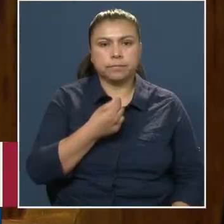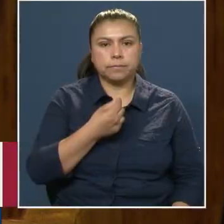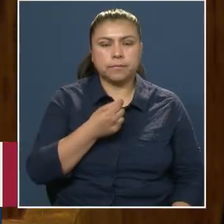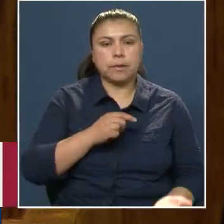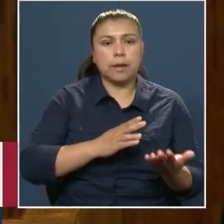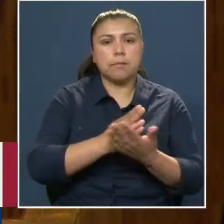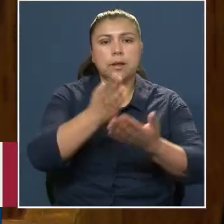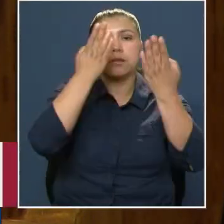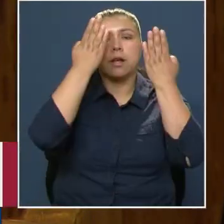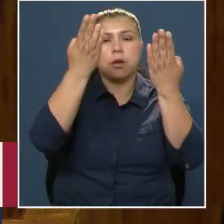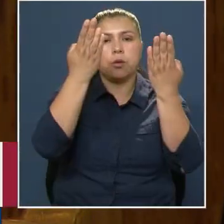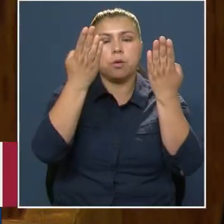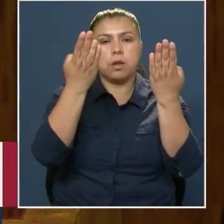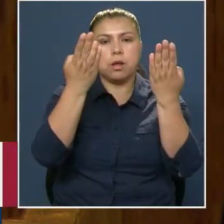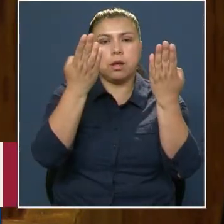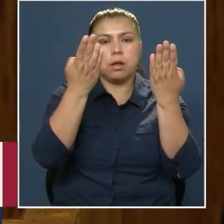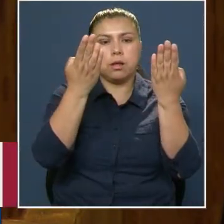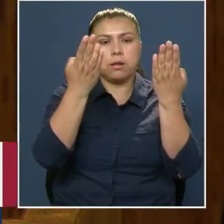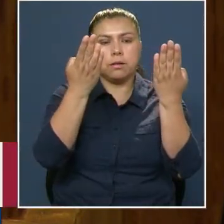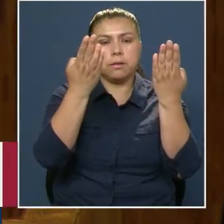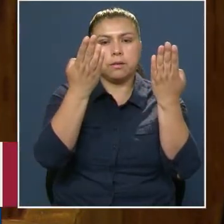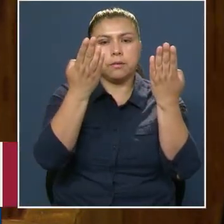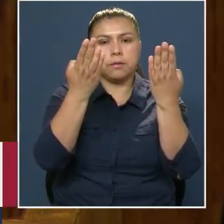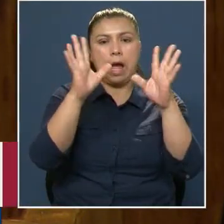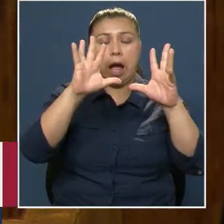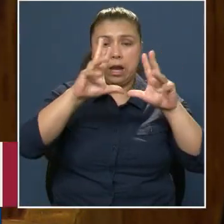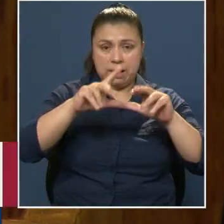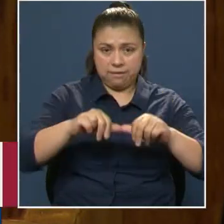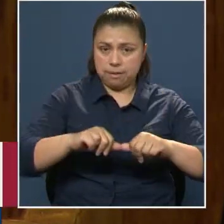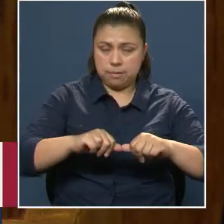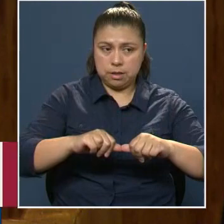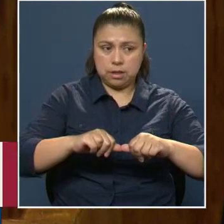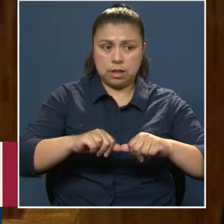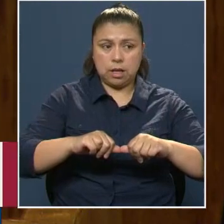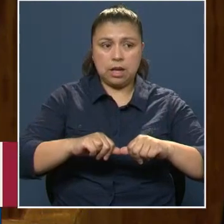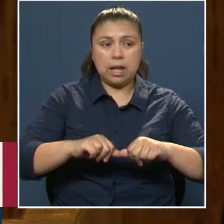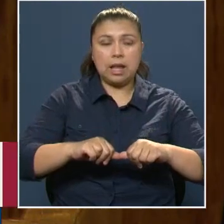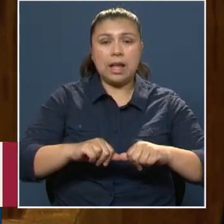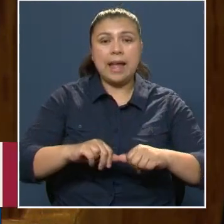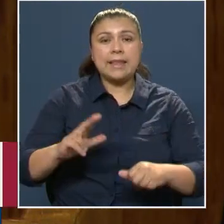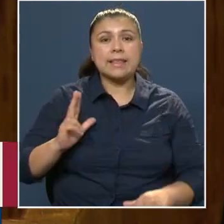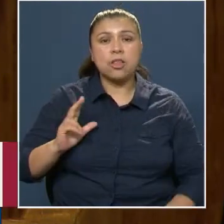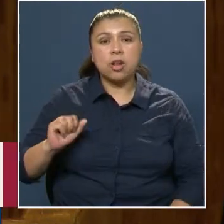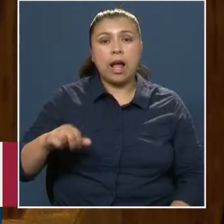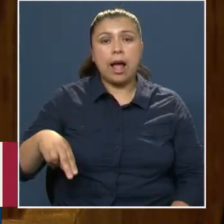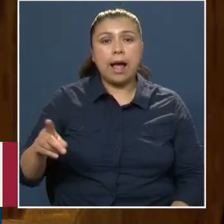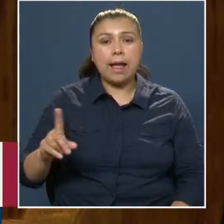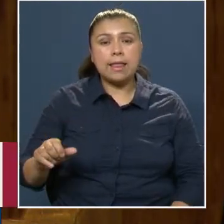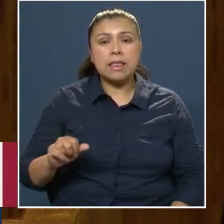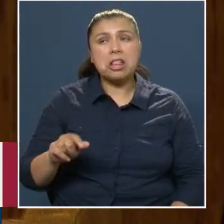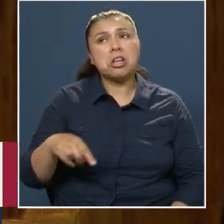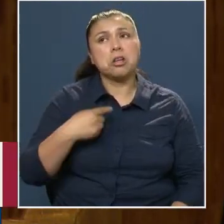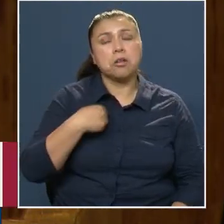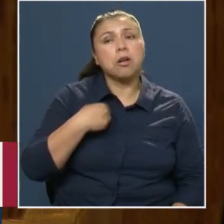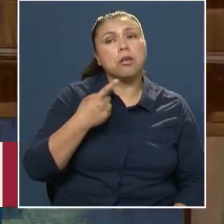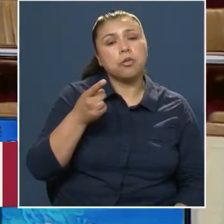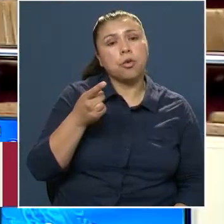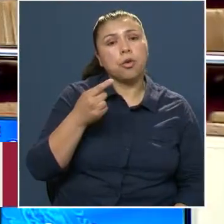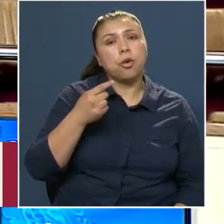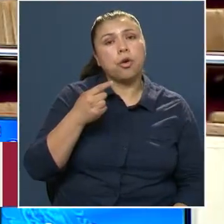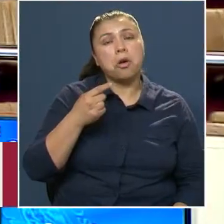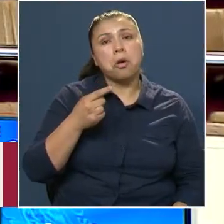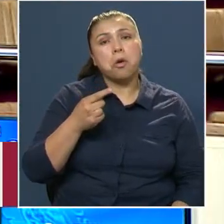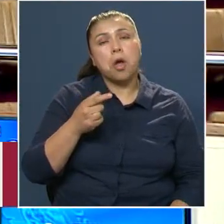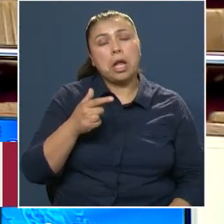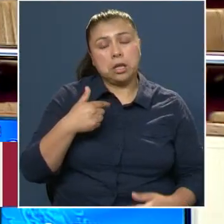partir saludando, por cierto, a la familia de don Andrés, algunos de los cuales he tenido la